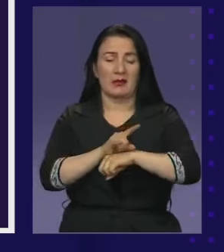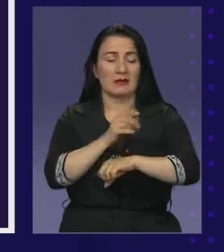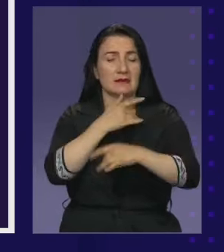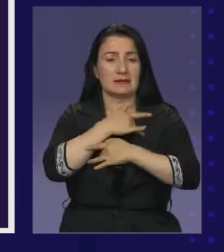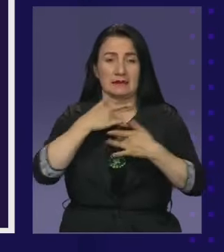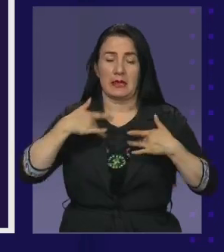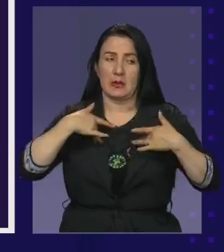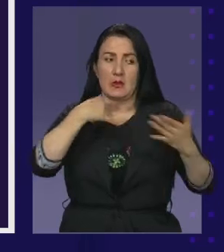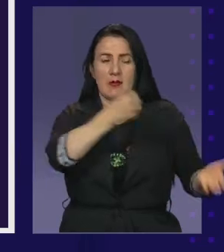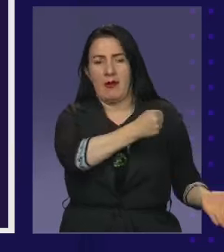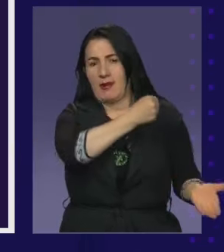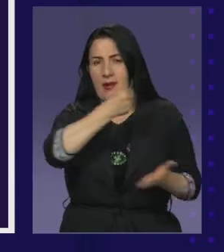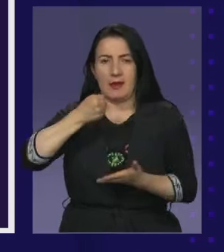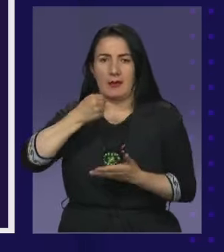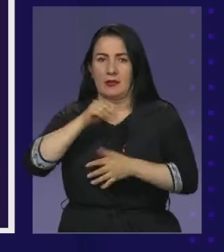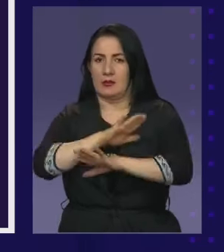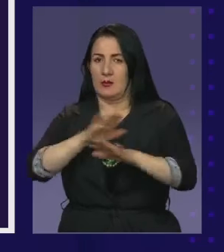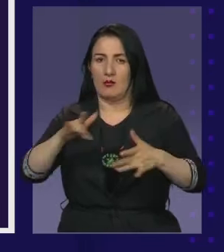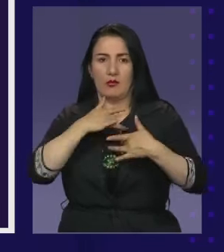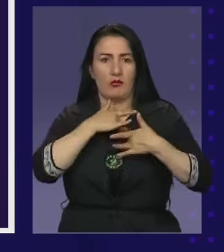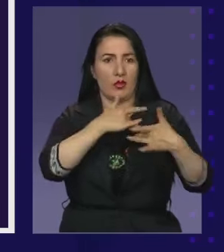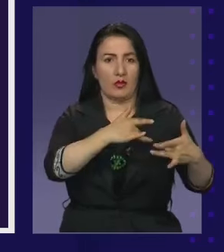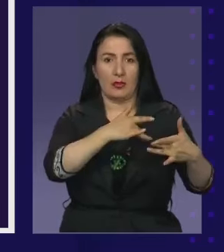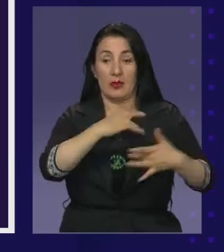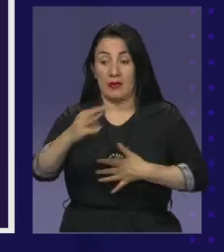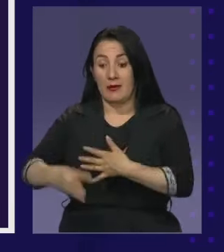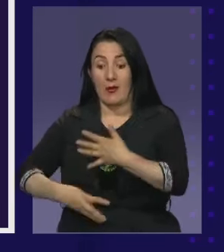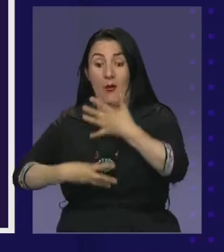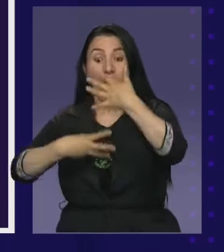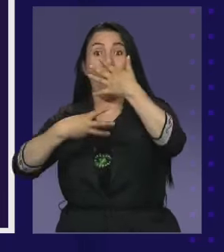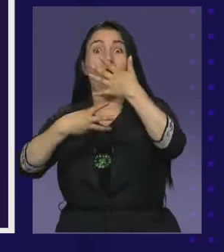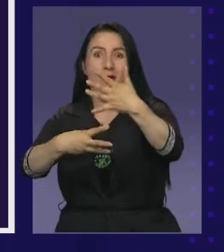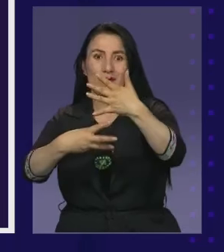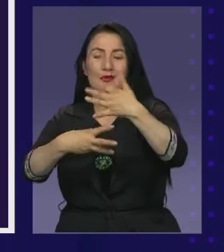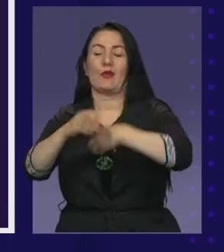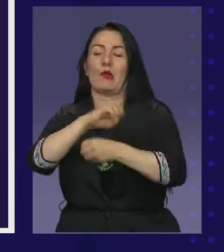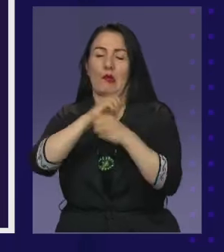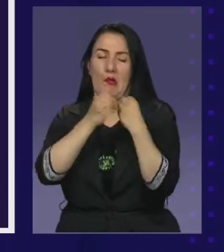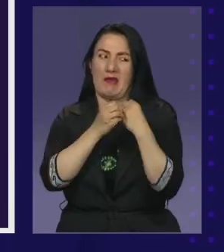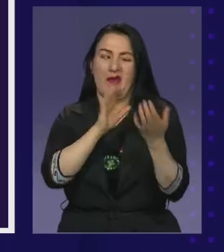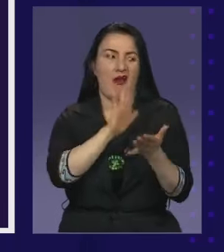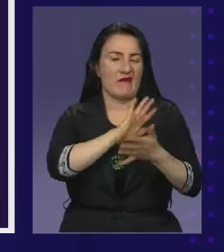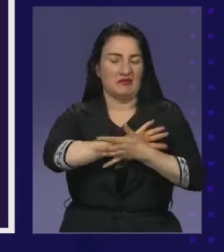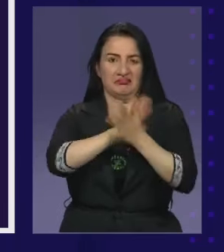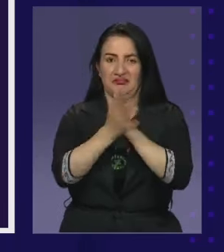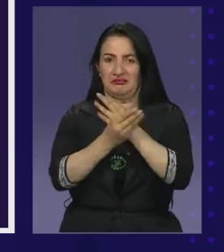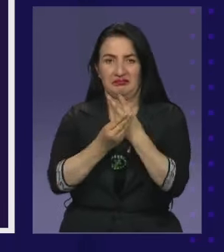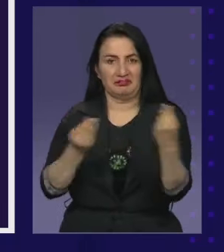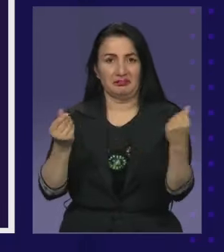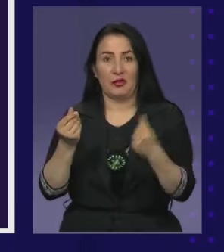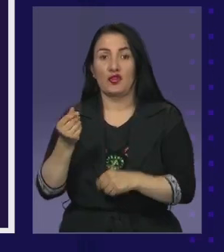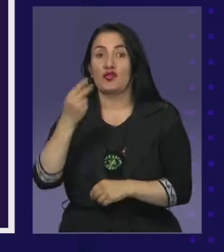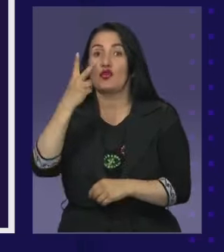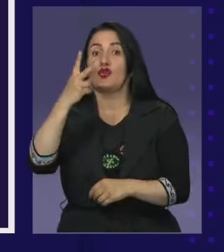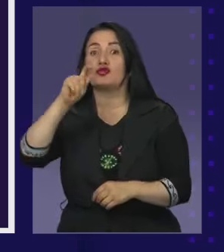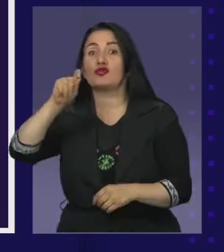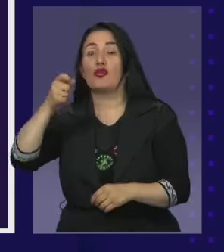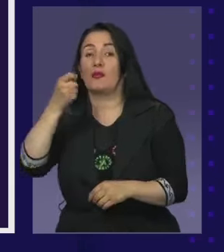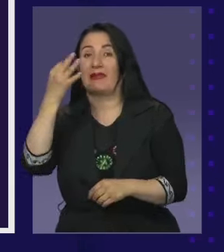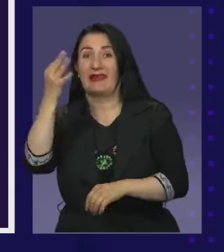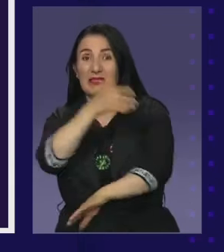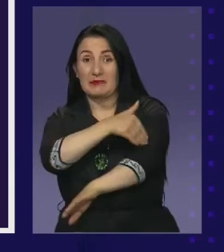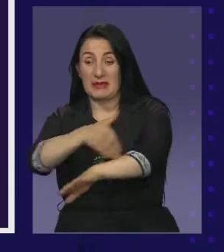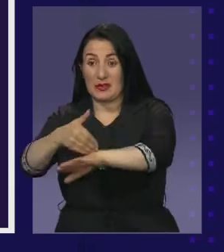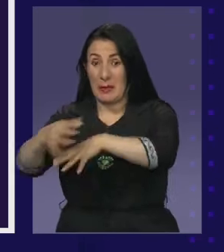liquidación voluntaria. Con estas 7 EPS intervenidas y la petición de liquidación de Compensar, son ya 2,3 millones de Compensar